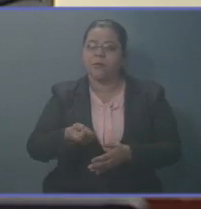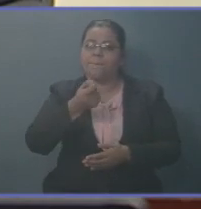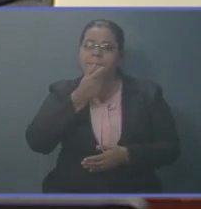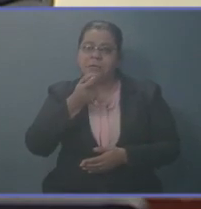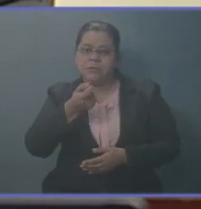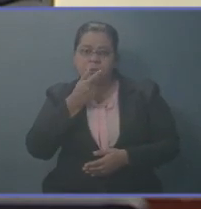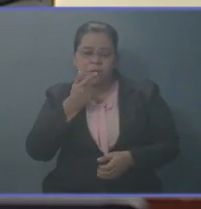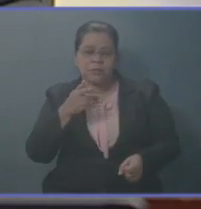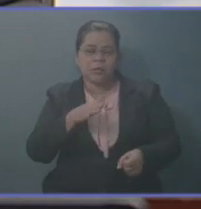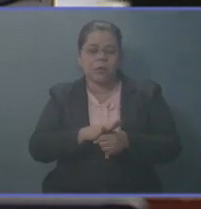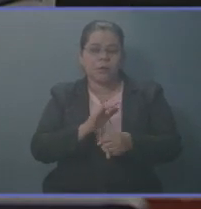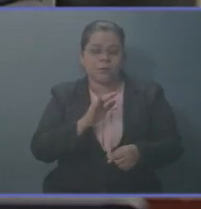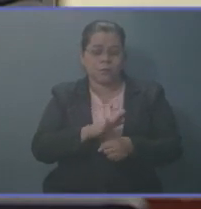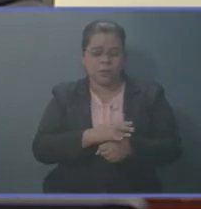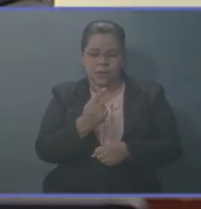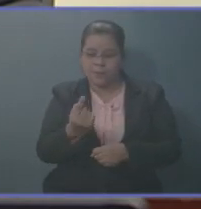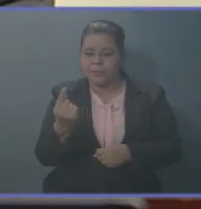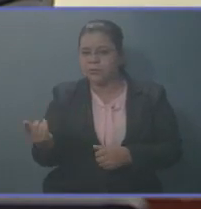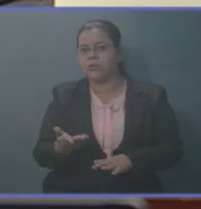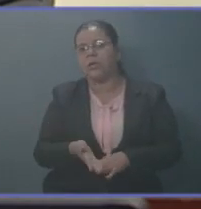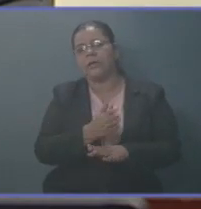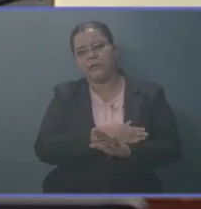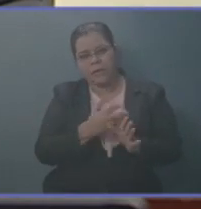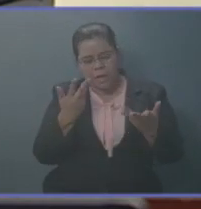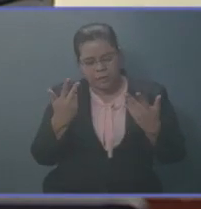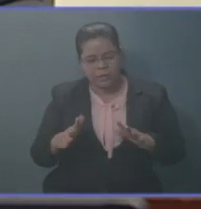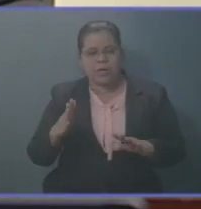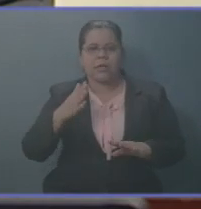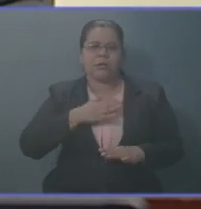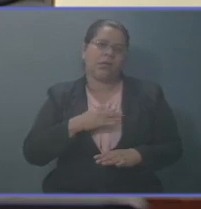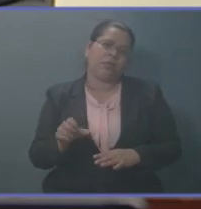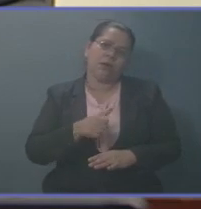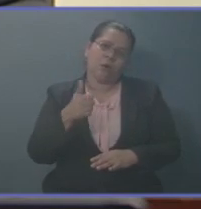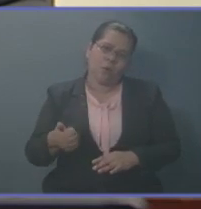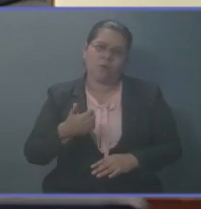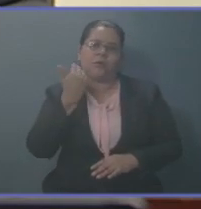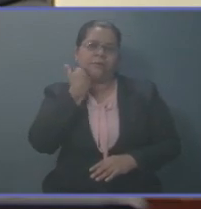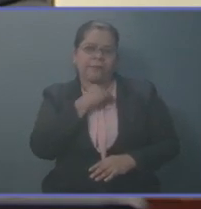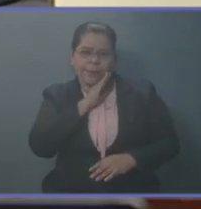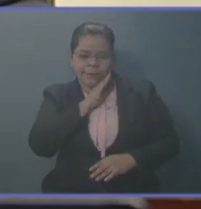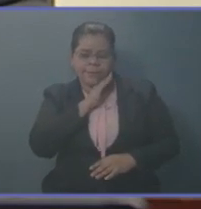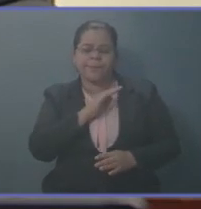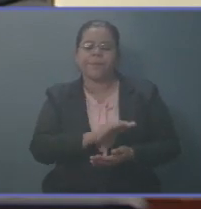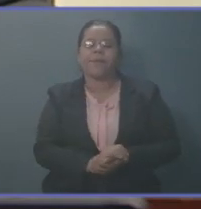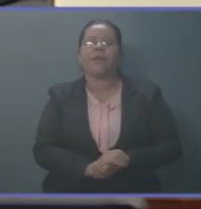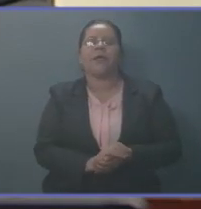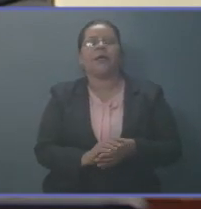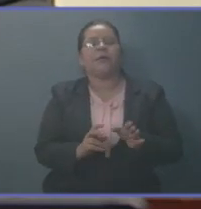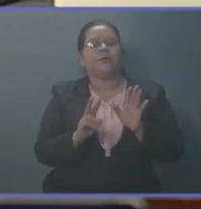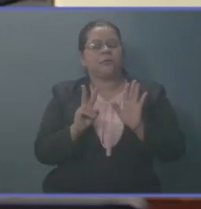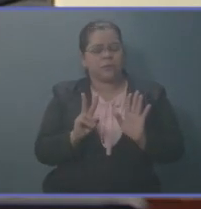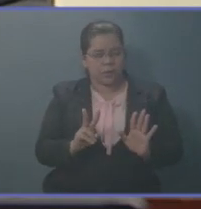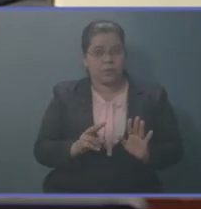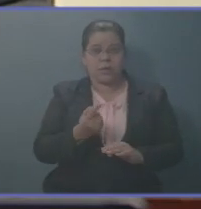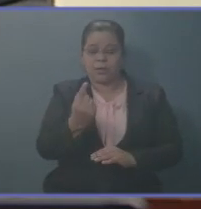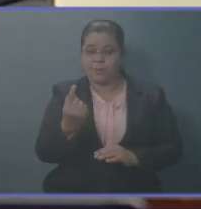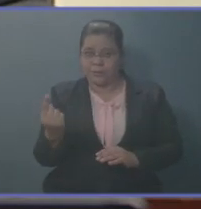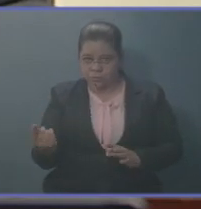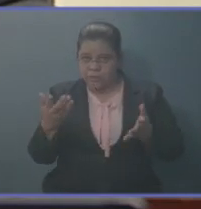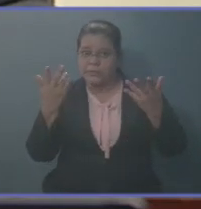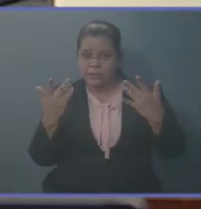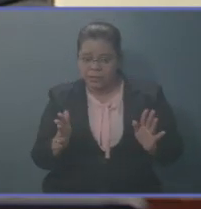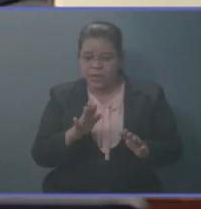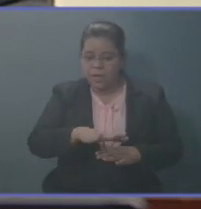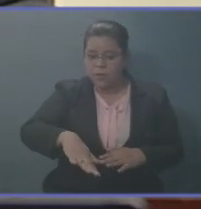medicamentos de aquellas personas con enfermedades comunes y crónicas. 7. En el caso de las personas que estén en cuarentena